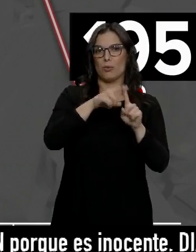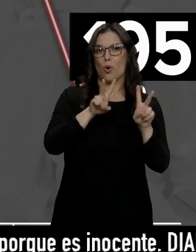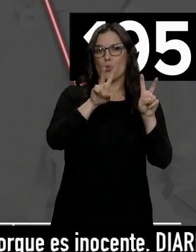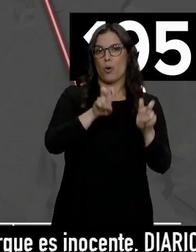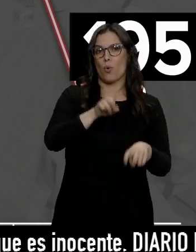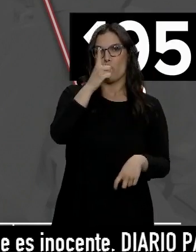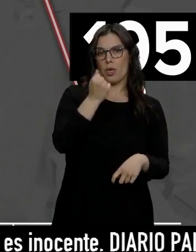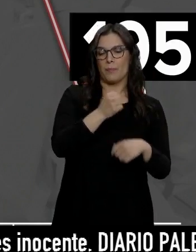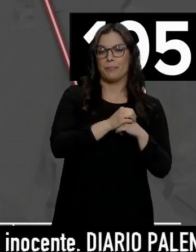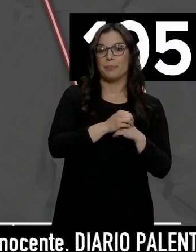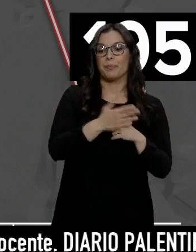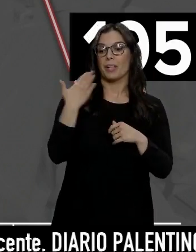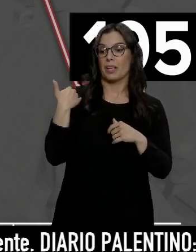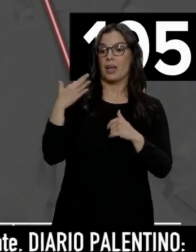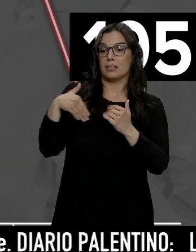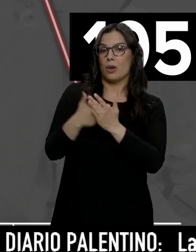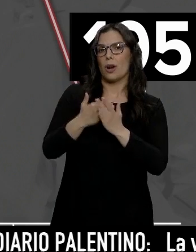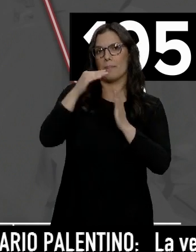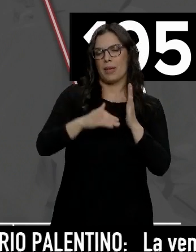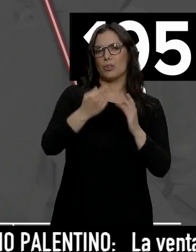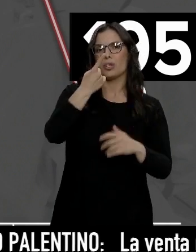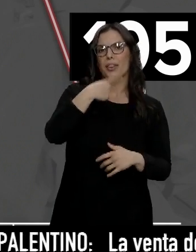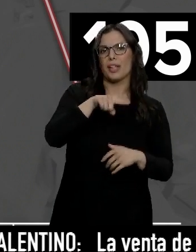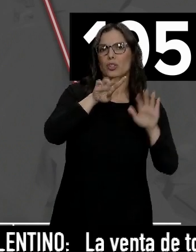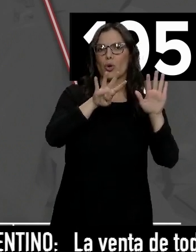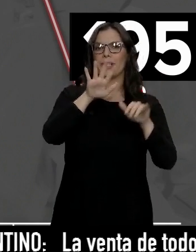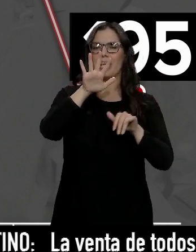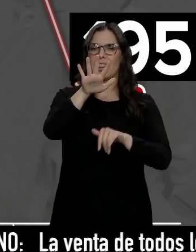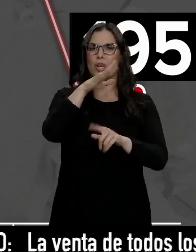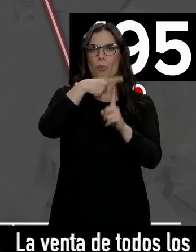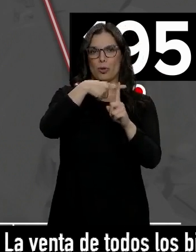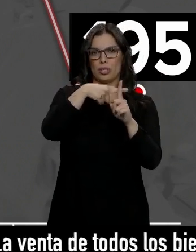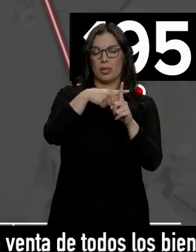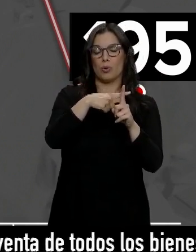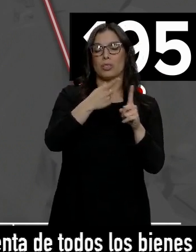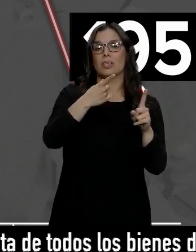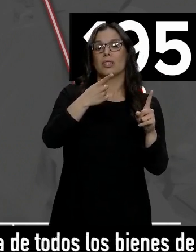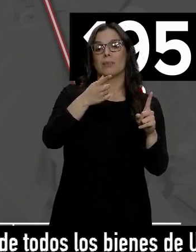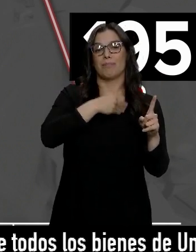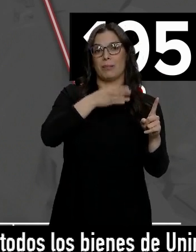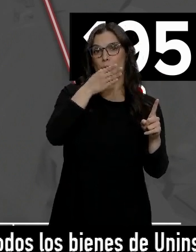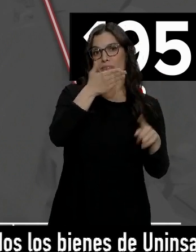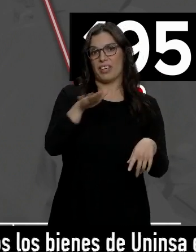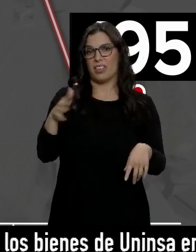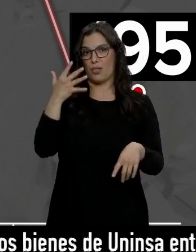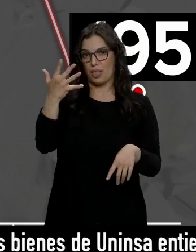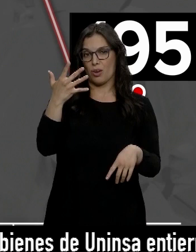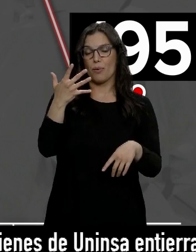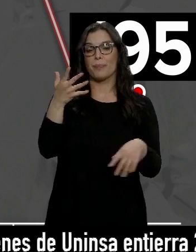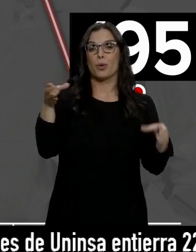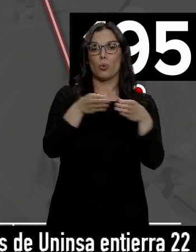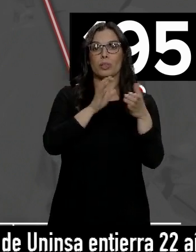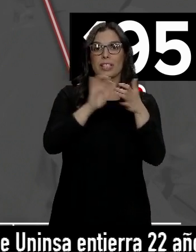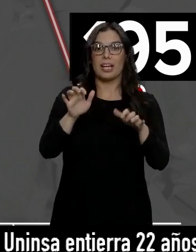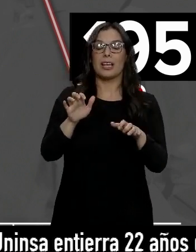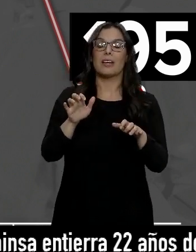día, la cifra de contagios es más baja, con 195 positivos. Hay que lamentar además 5 fallecidos. La Junta confía